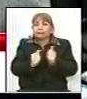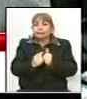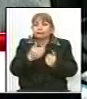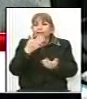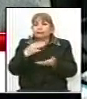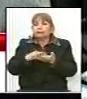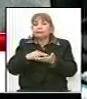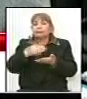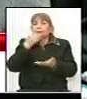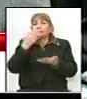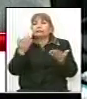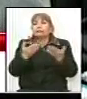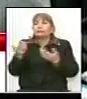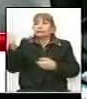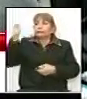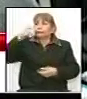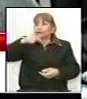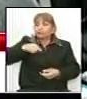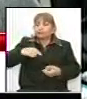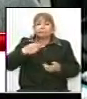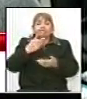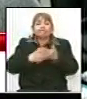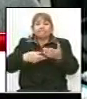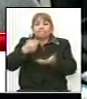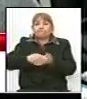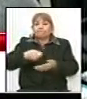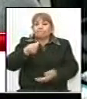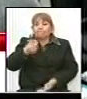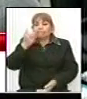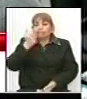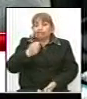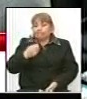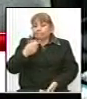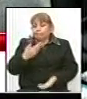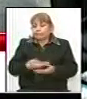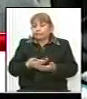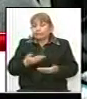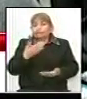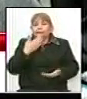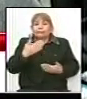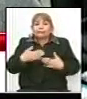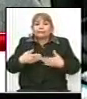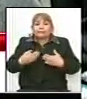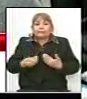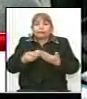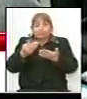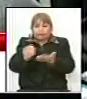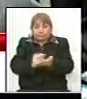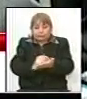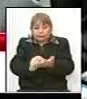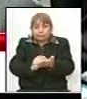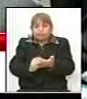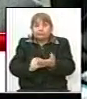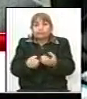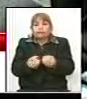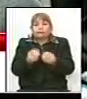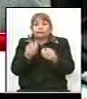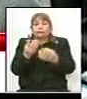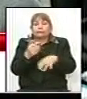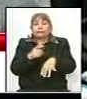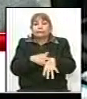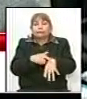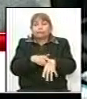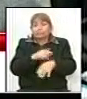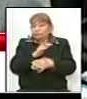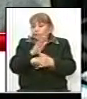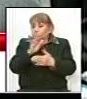medicación, de dónde viene, qué pensión tiene que me ayuda para ver qué le puedo prescribir, por cuánto tiempo.